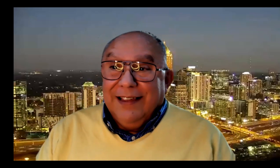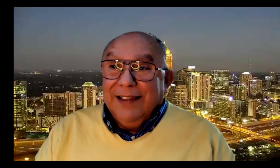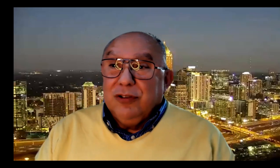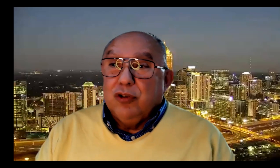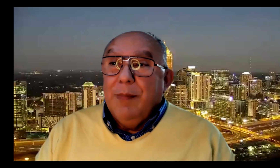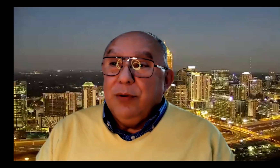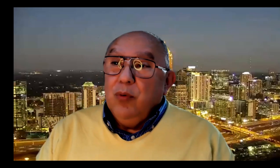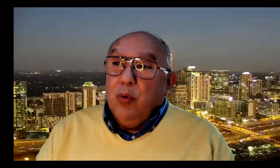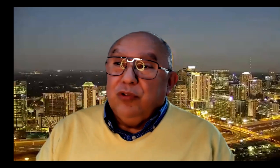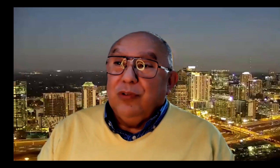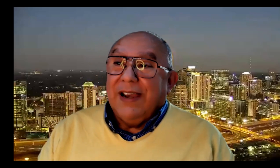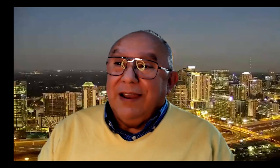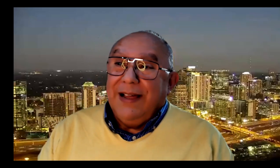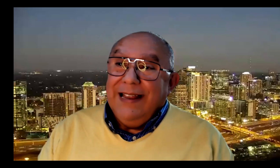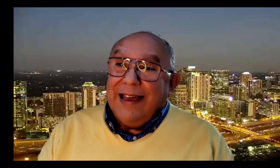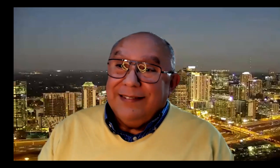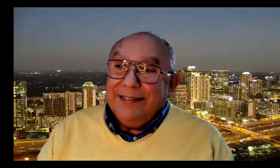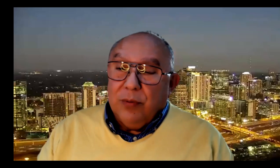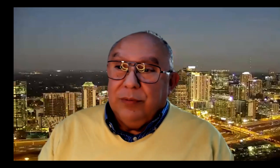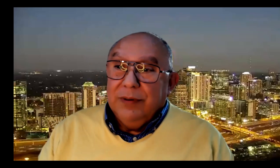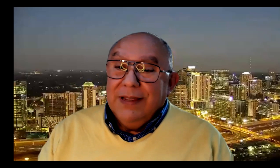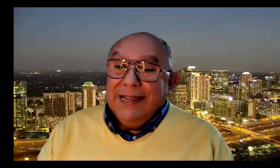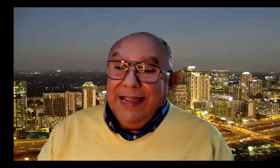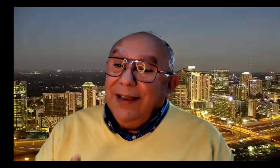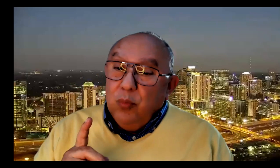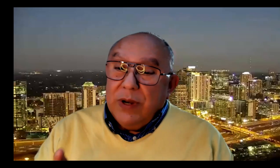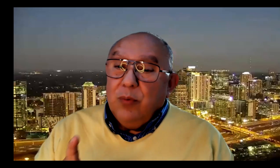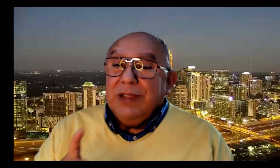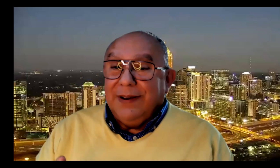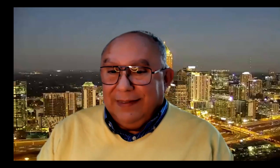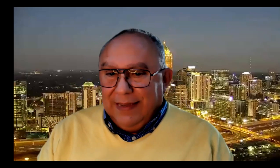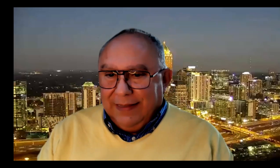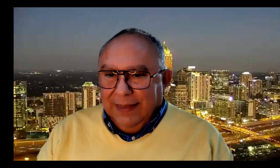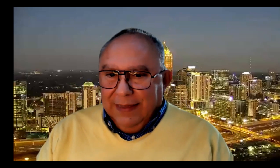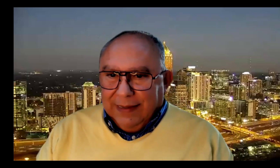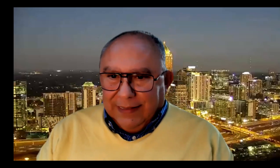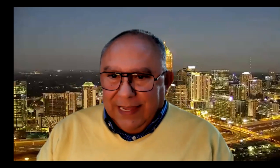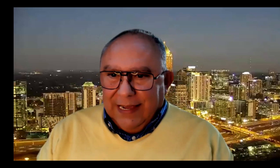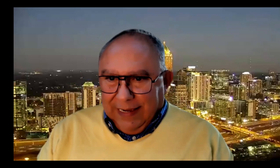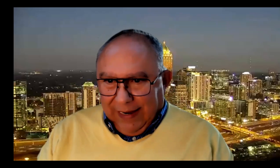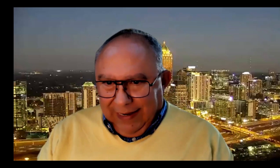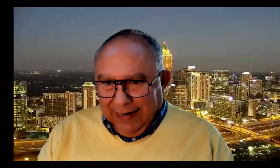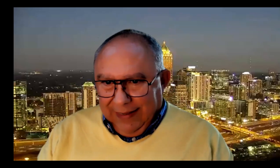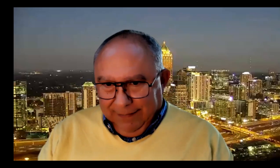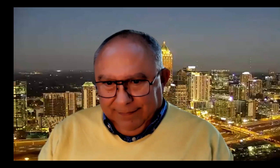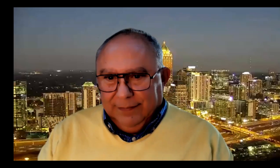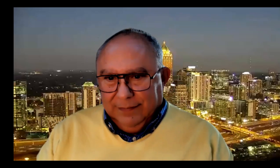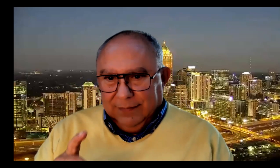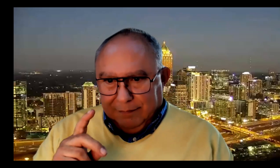es tomar un curso de revalidación en una universidad que tenga